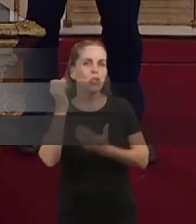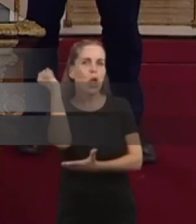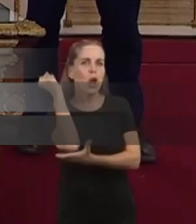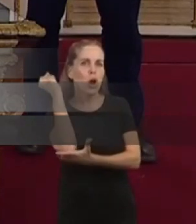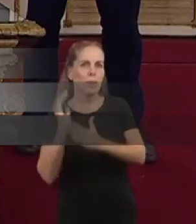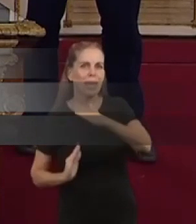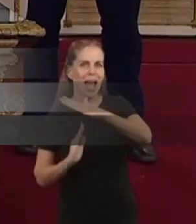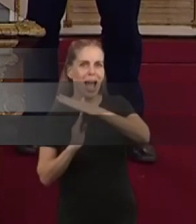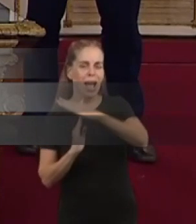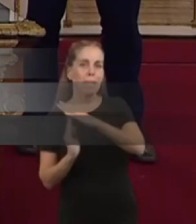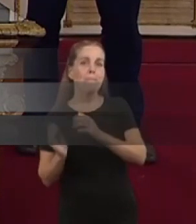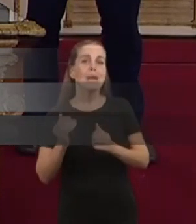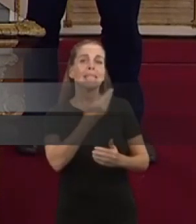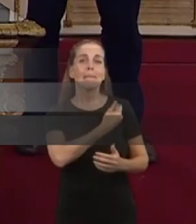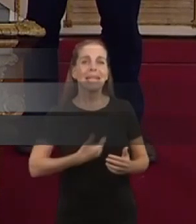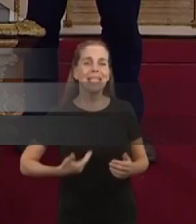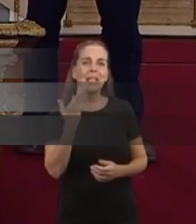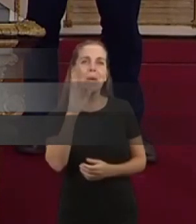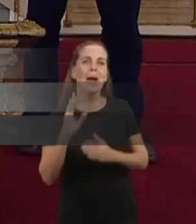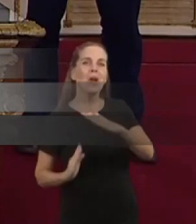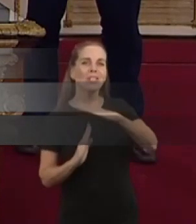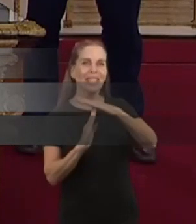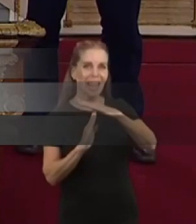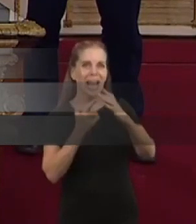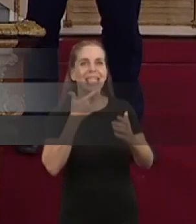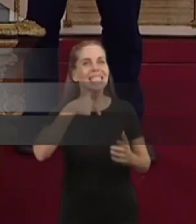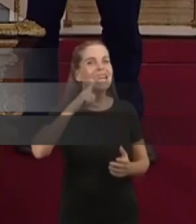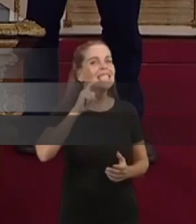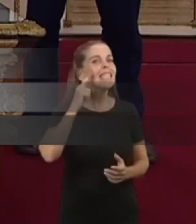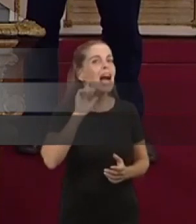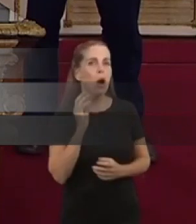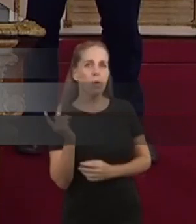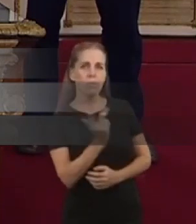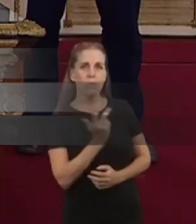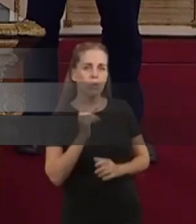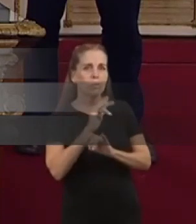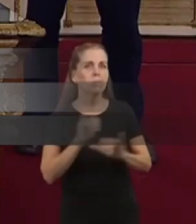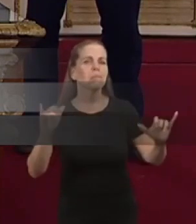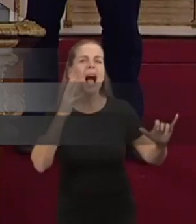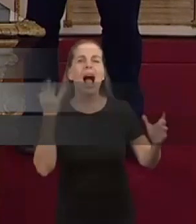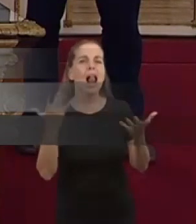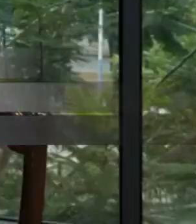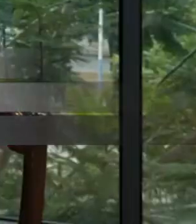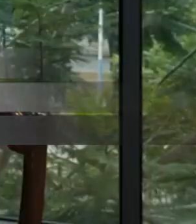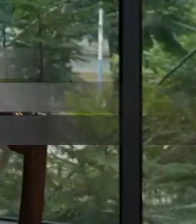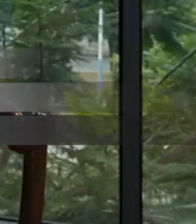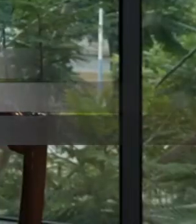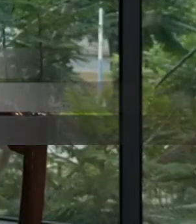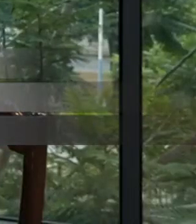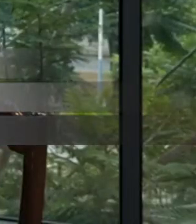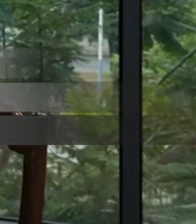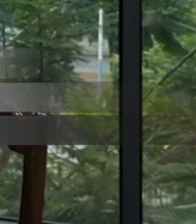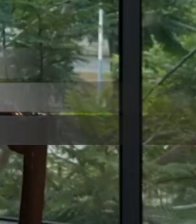cero. Y estos son logros que se han hecho con la concurrencia del esfuerzo gubernamental y también, por supuesto, con la población, que es la que más sufre esta cuestión.